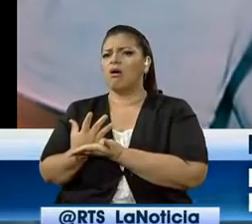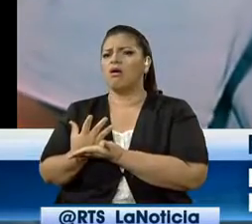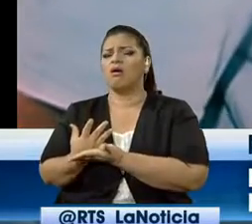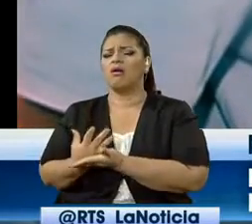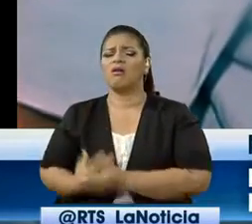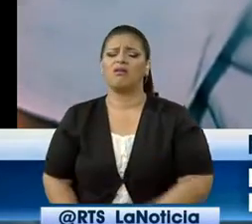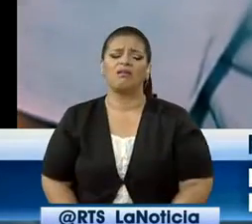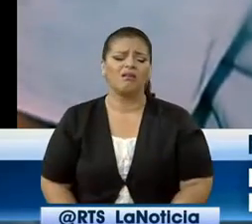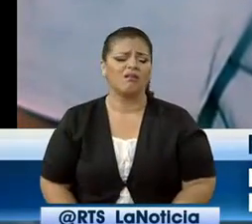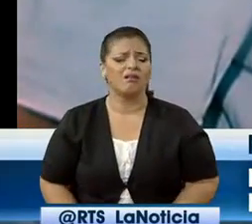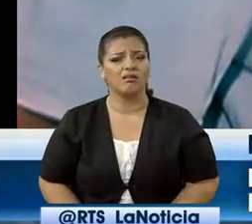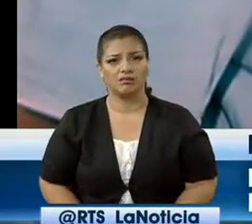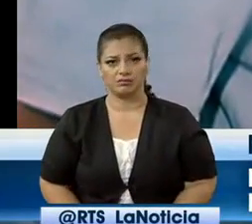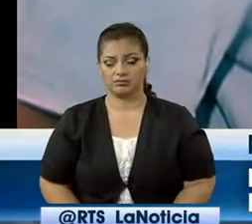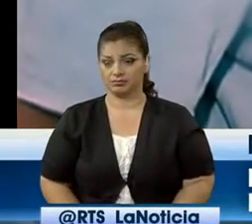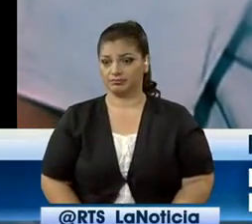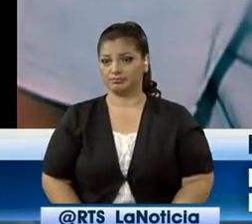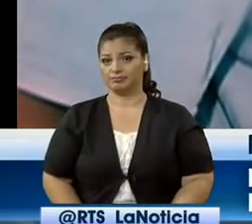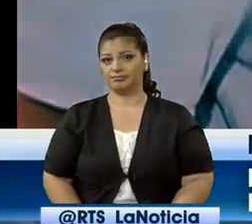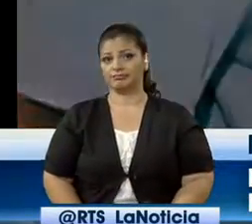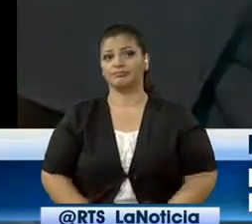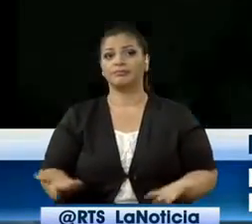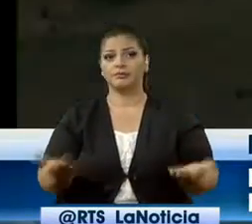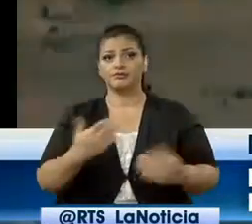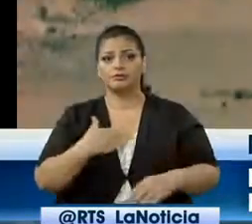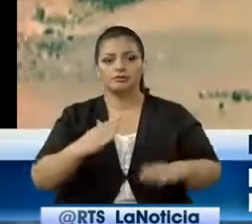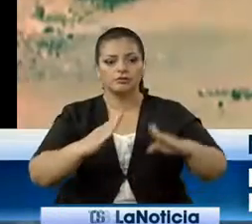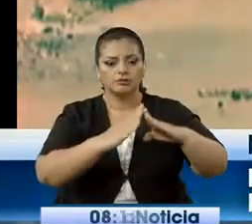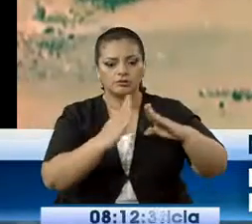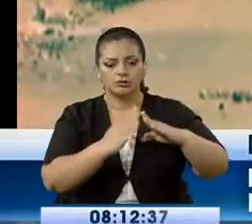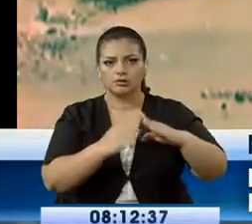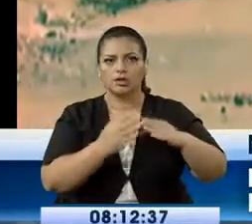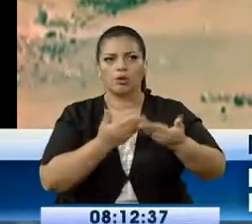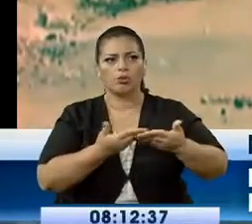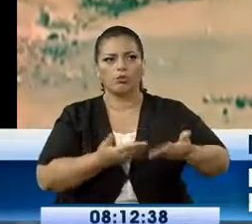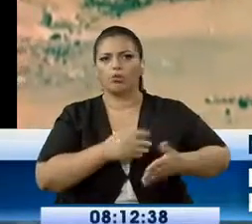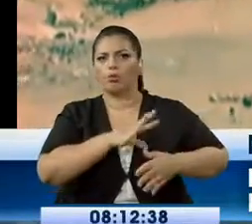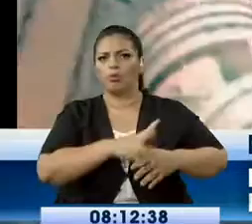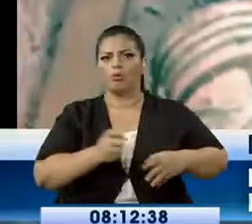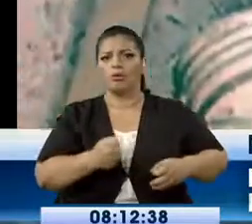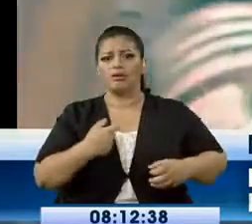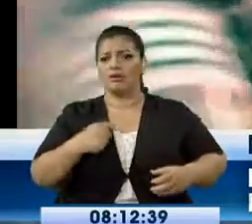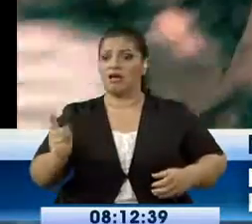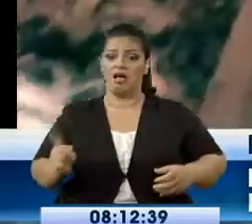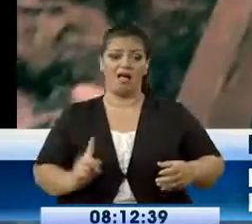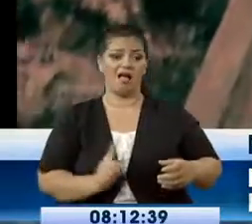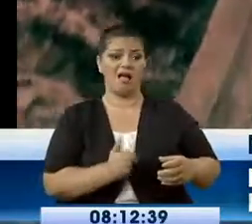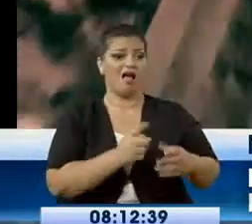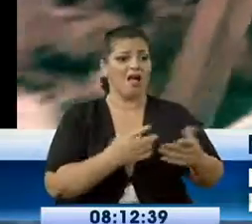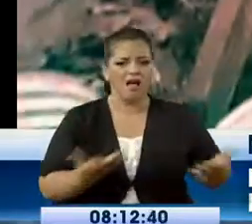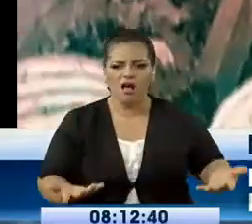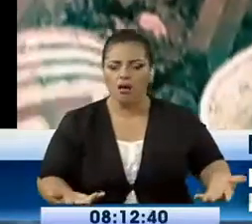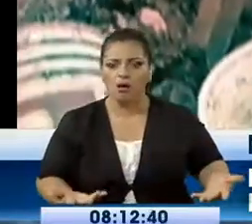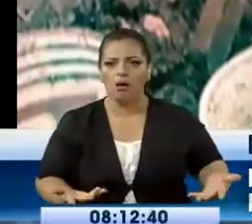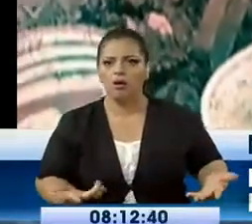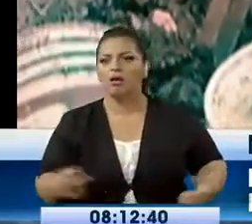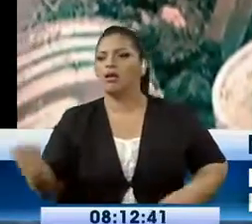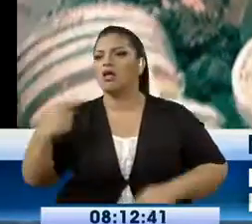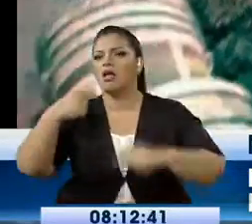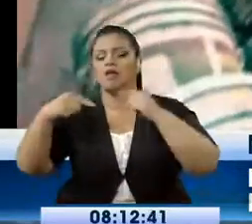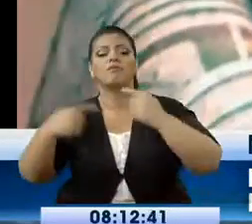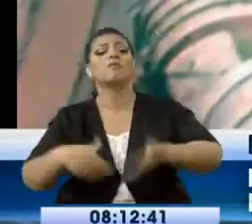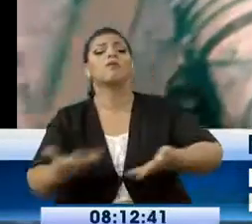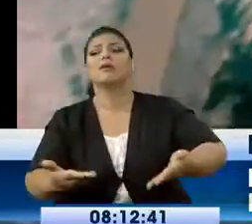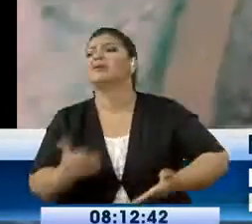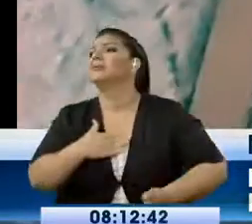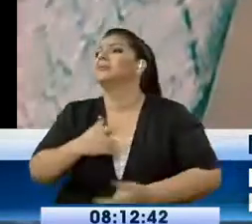me vine, no me actualizaron el permiso y yo me vine. Ocurrió en la precooperativa del Sol en Monte Sinaí. Él nos explica que los